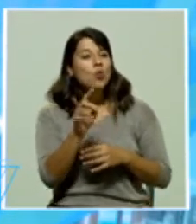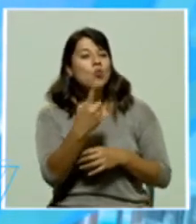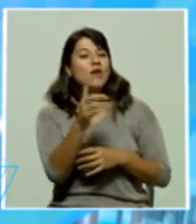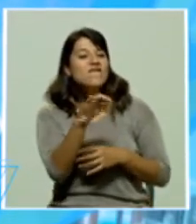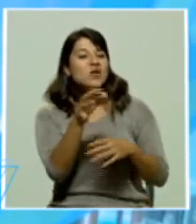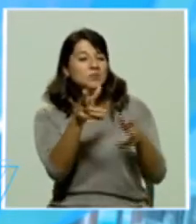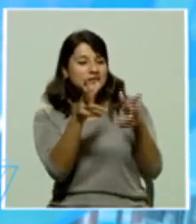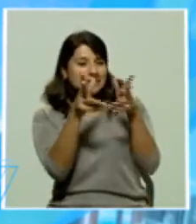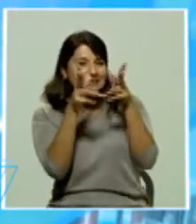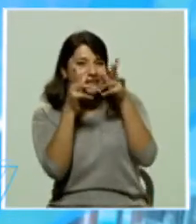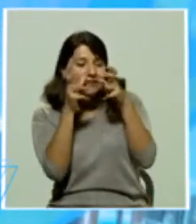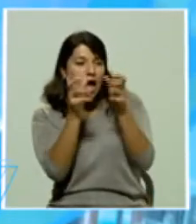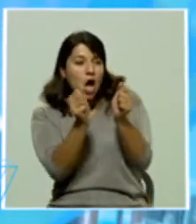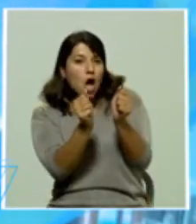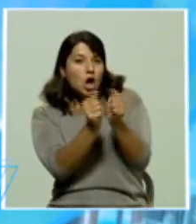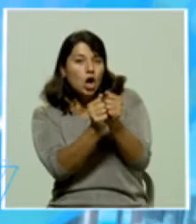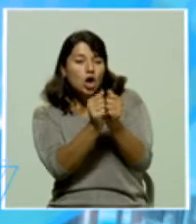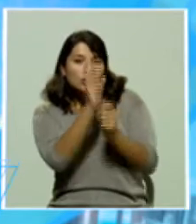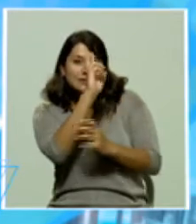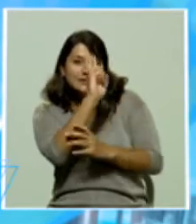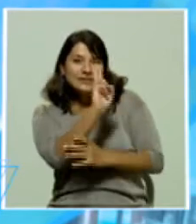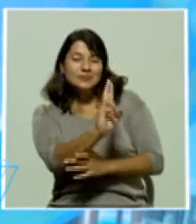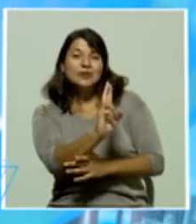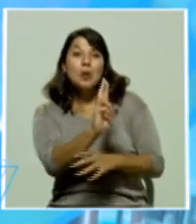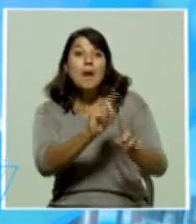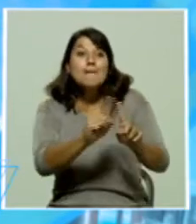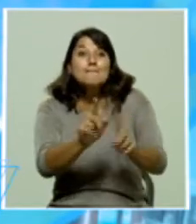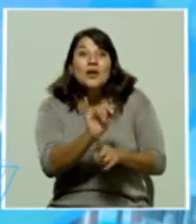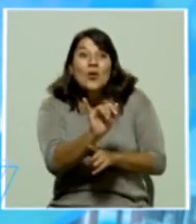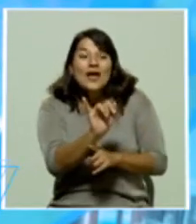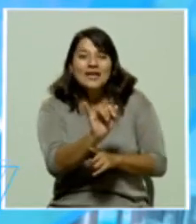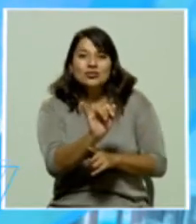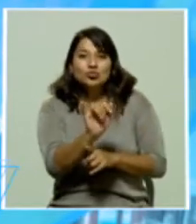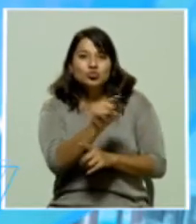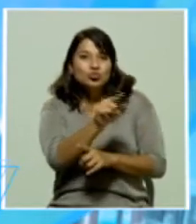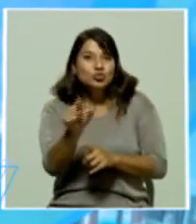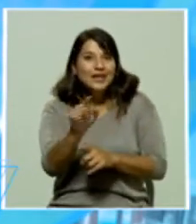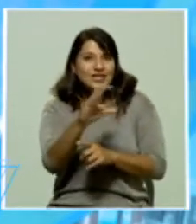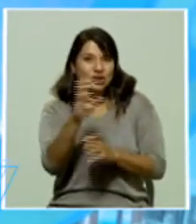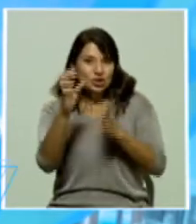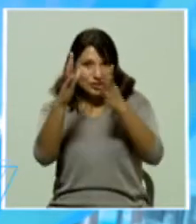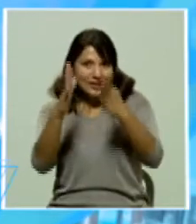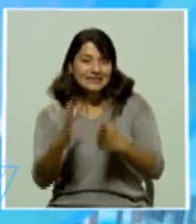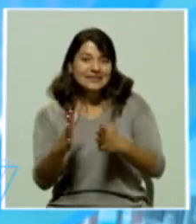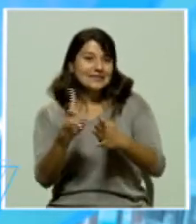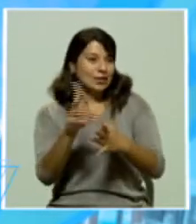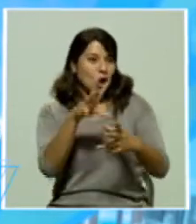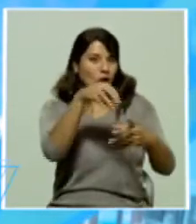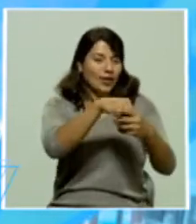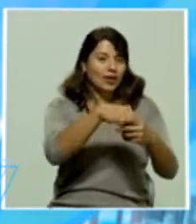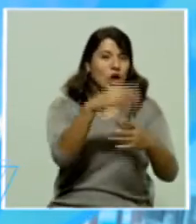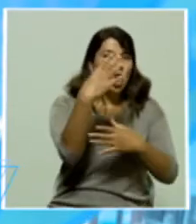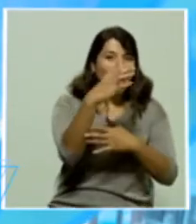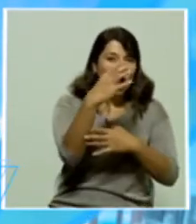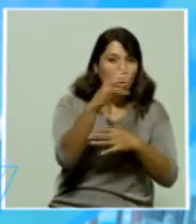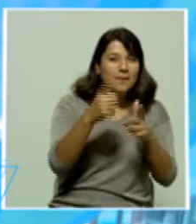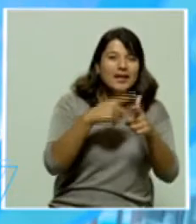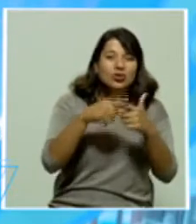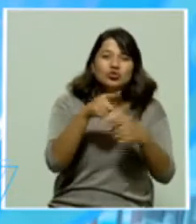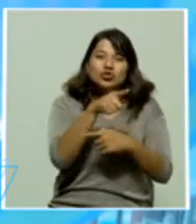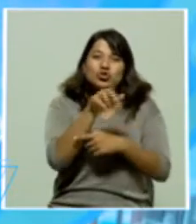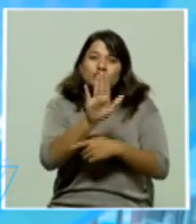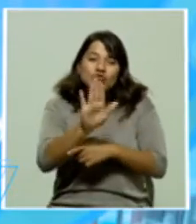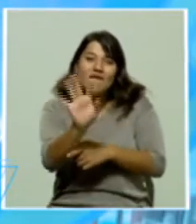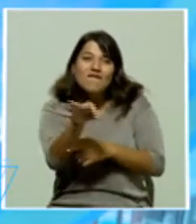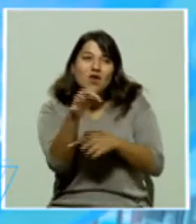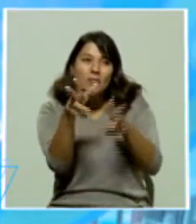le aporta la distancia, el mirar desde Costa Rica y no ser una mirada colombiana, también le aporta